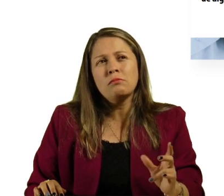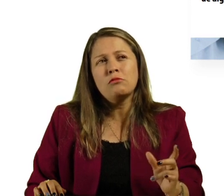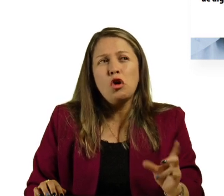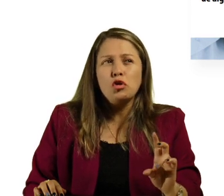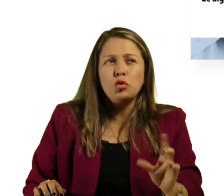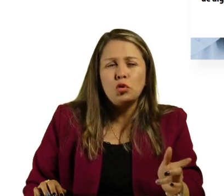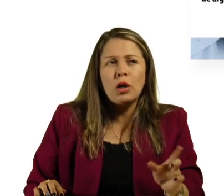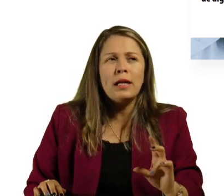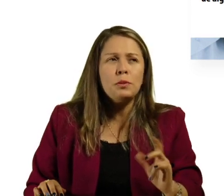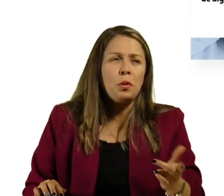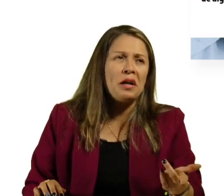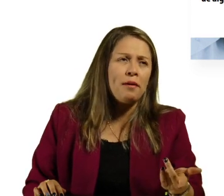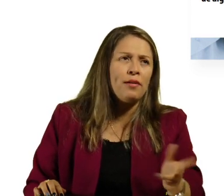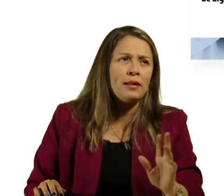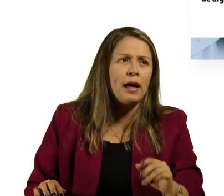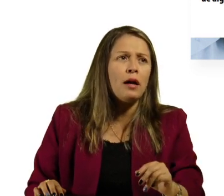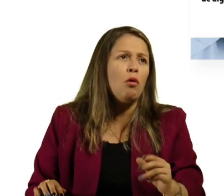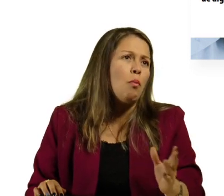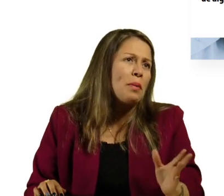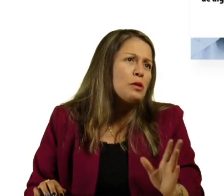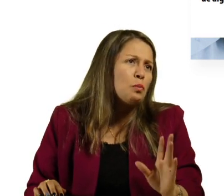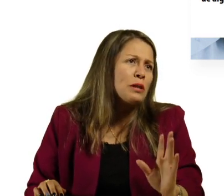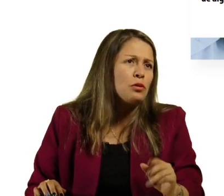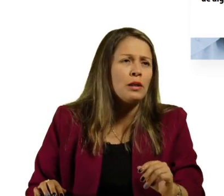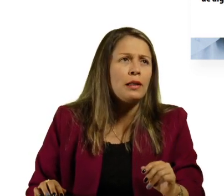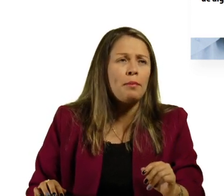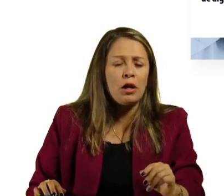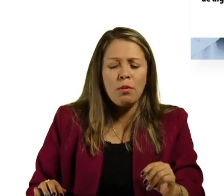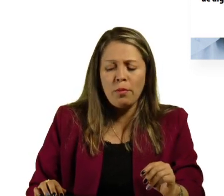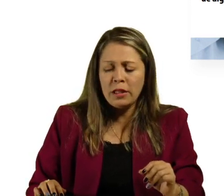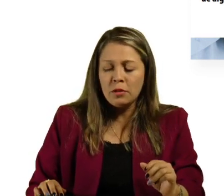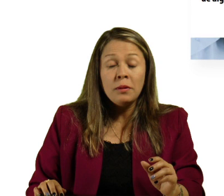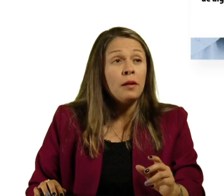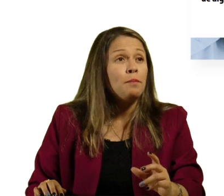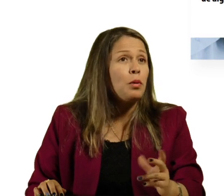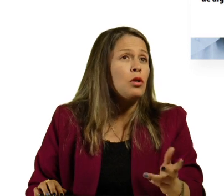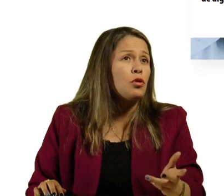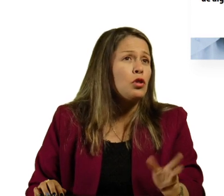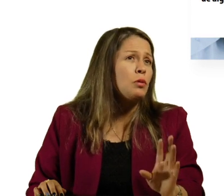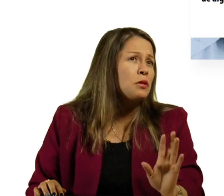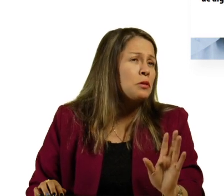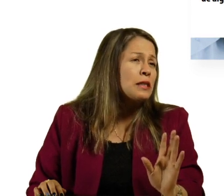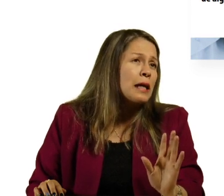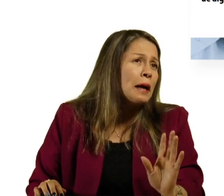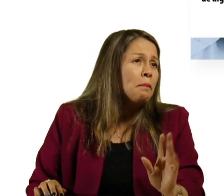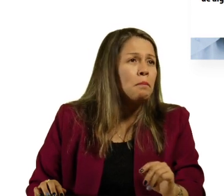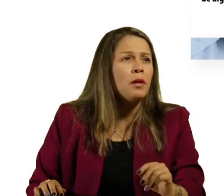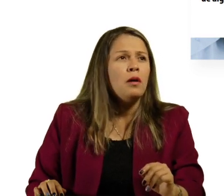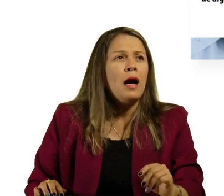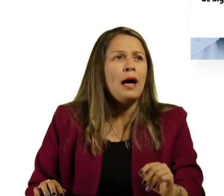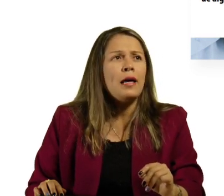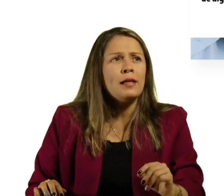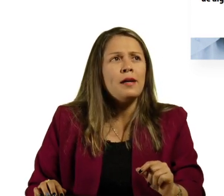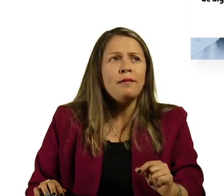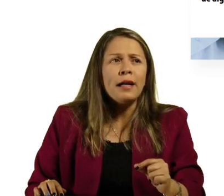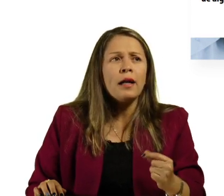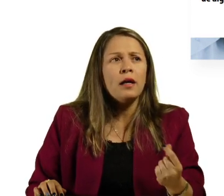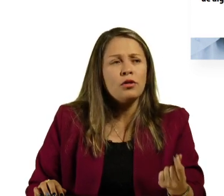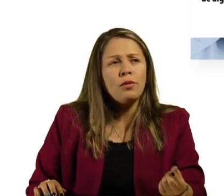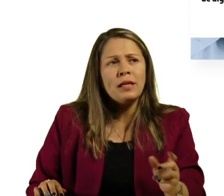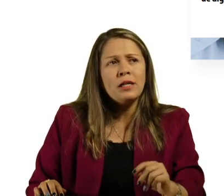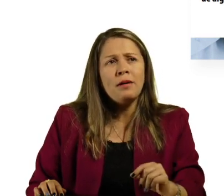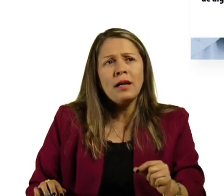cosas coyunturales pueden afectar un presupuesto en determinado momento, pero son situaciones que hay que